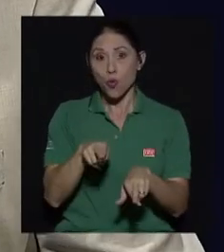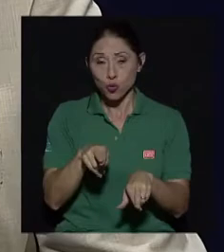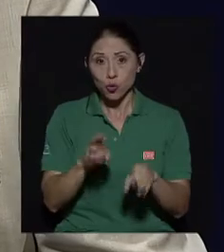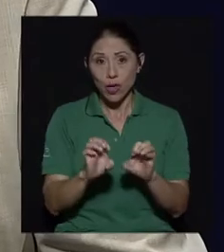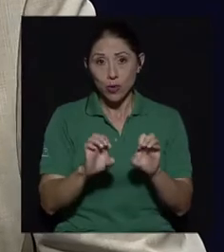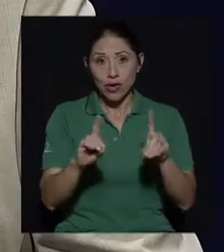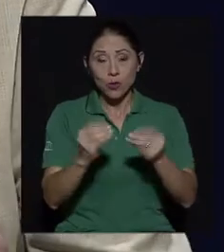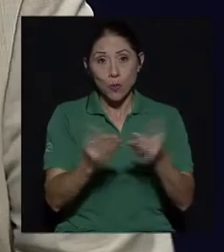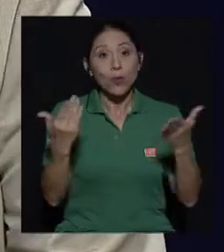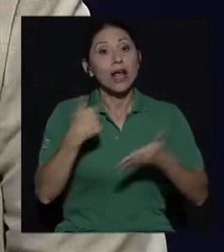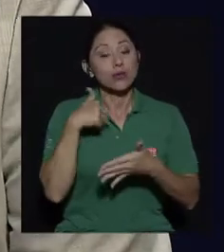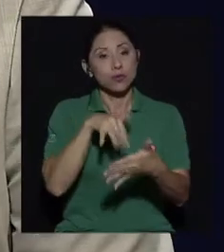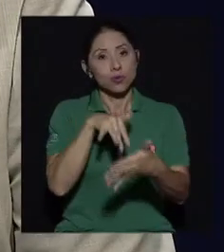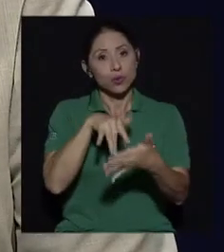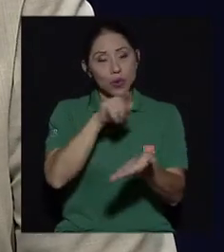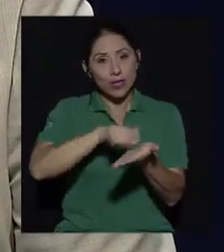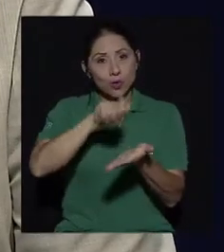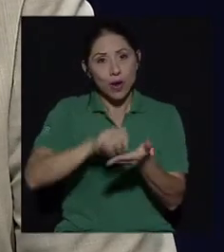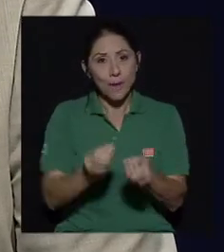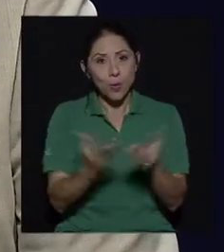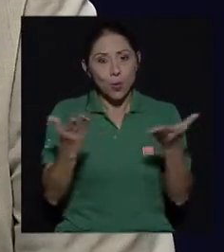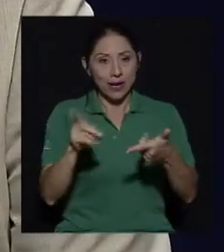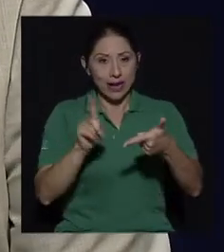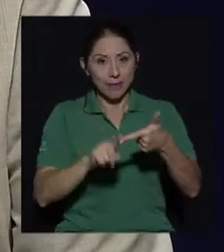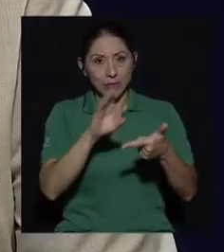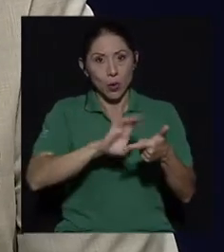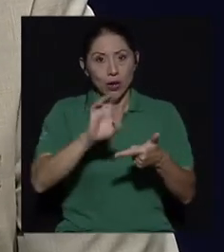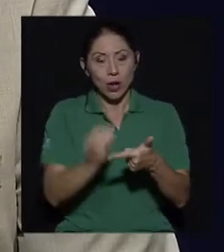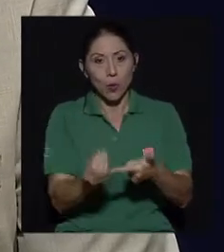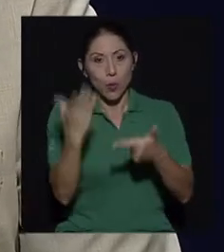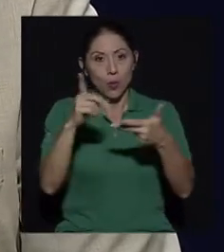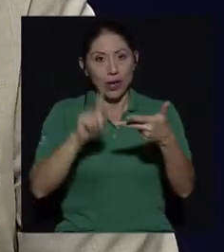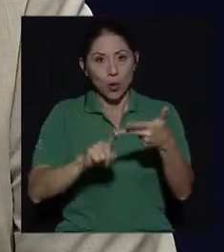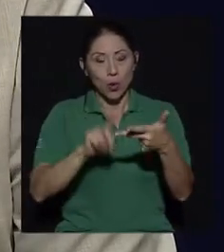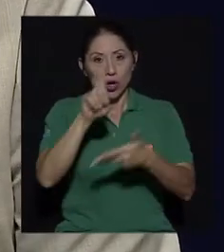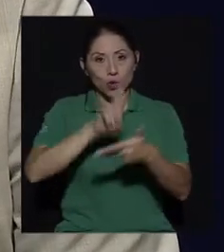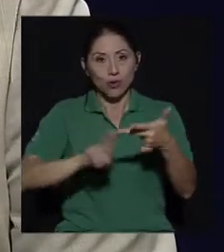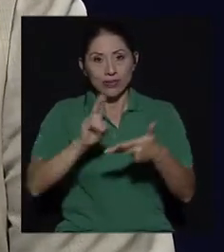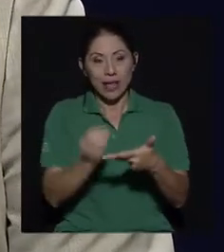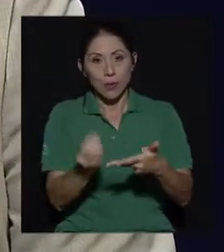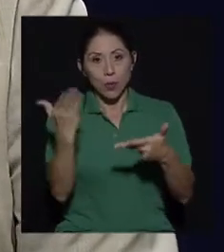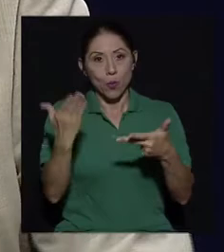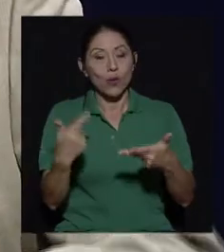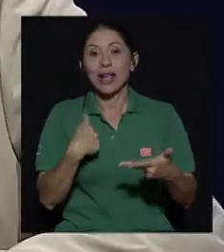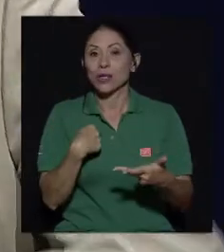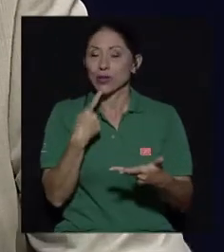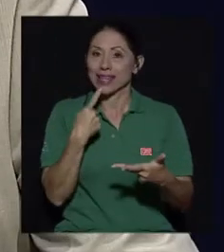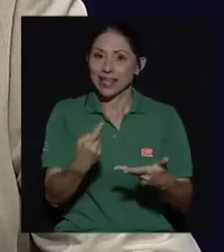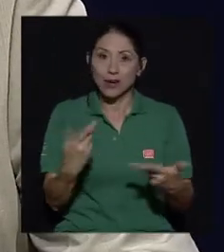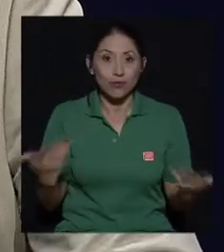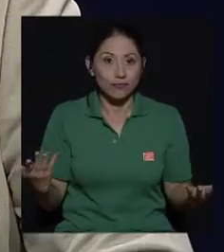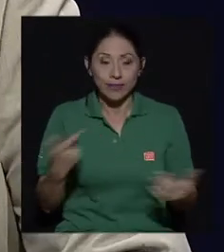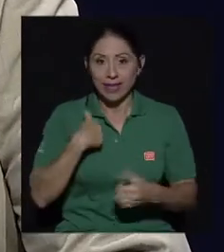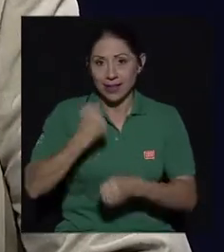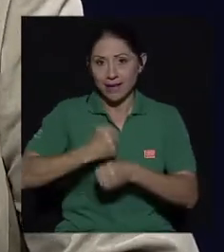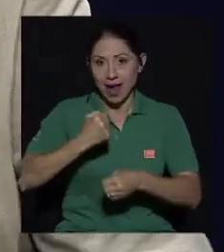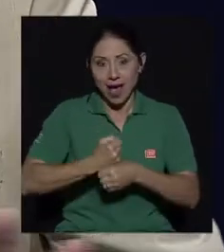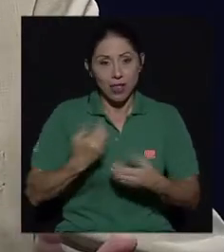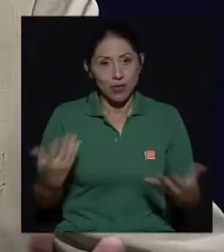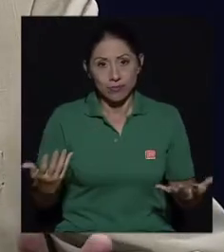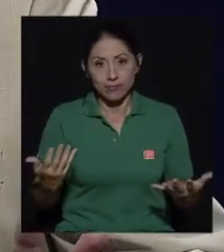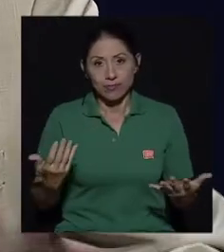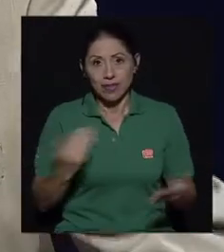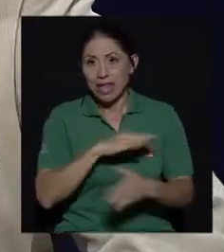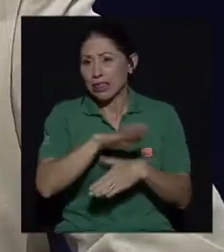producto de la educación pública yo estuve en escuela pública en colegio público y en universidad pública y te digo he